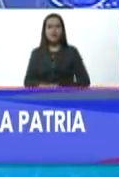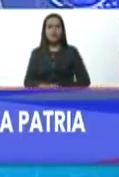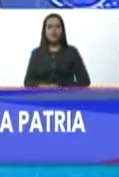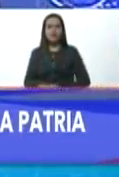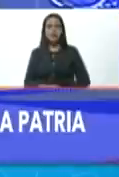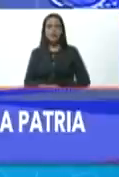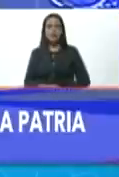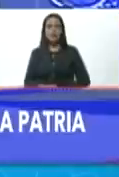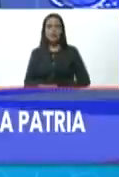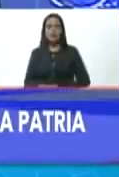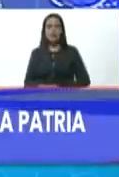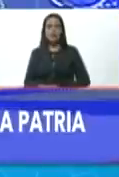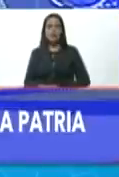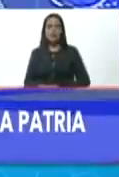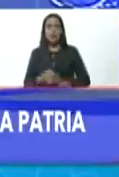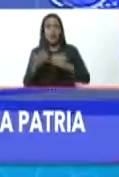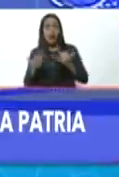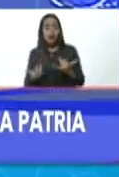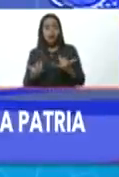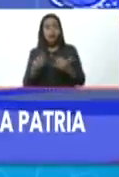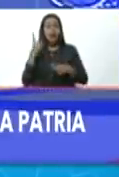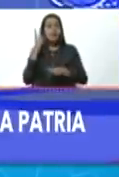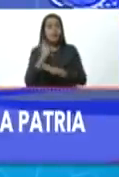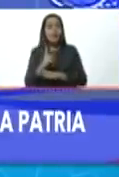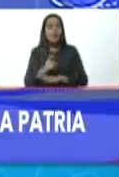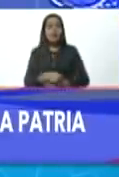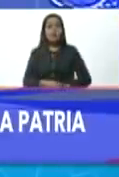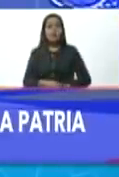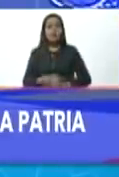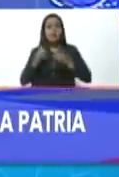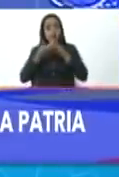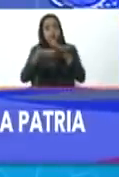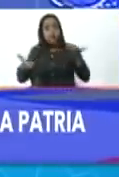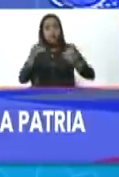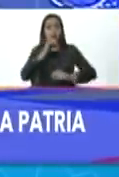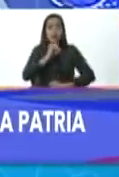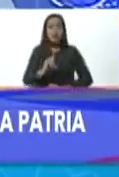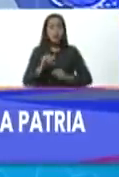Así estamos, fíjense ustedes, todo esto hay que informarlo permanentemente.